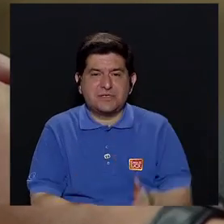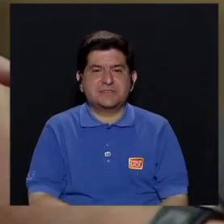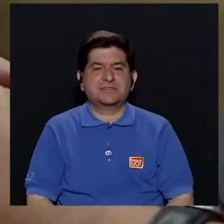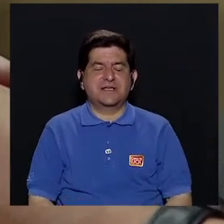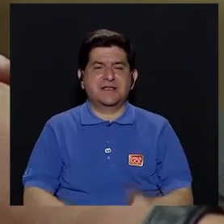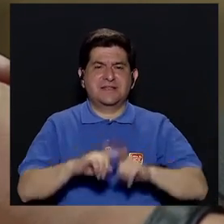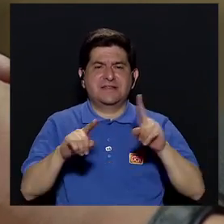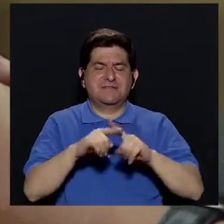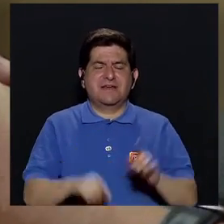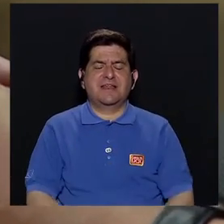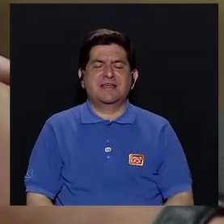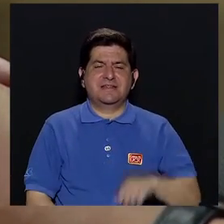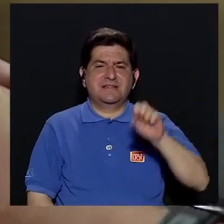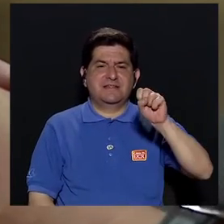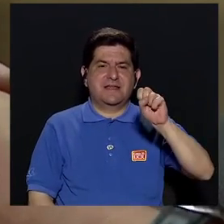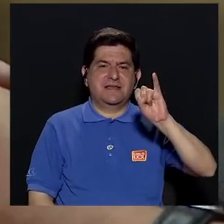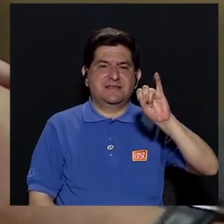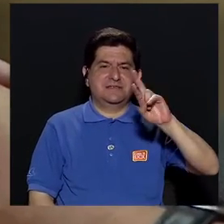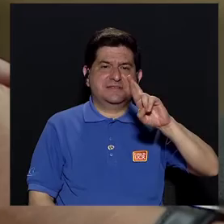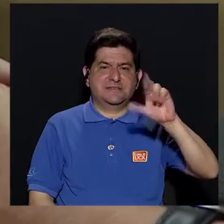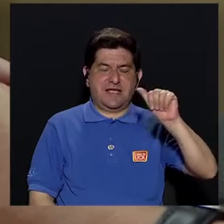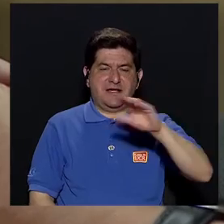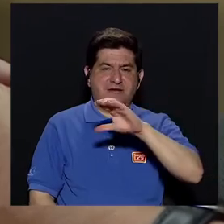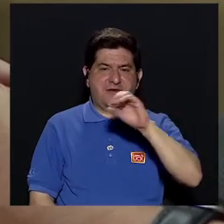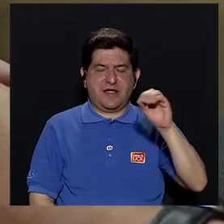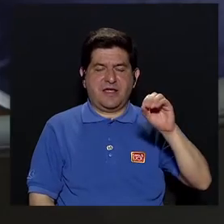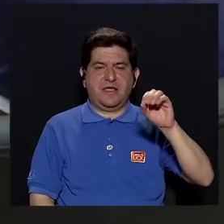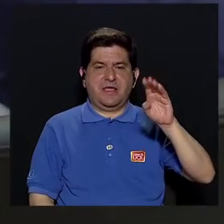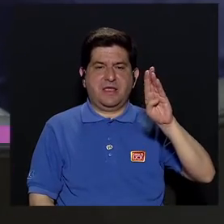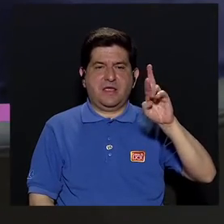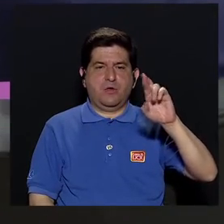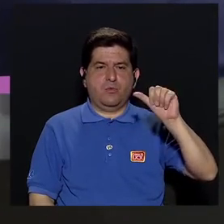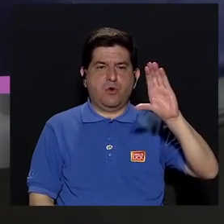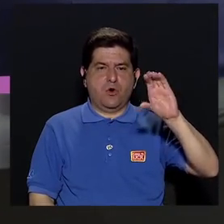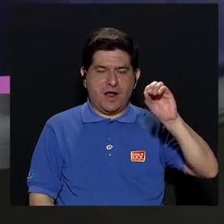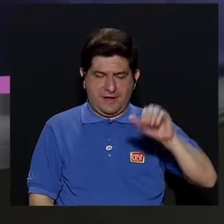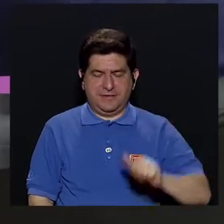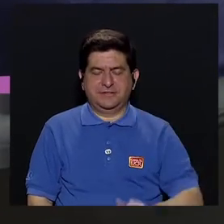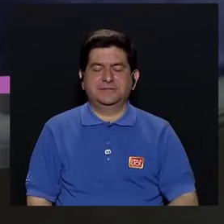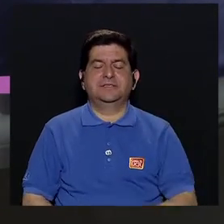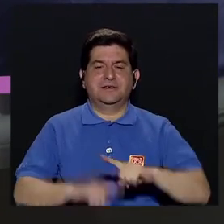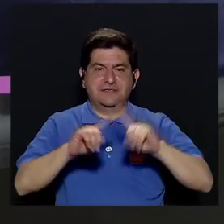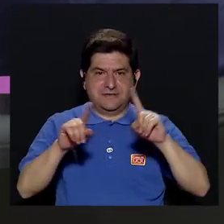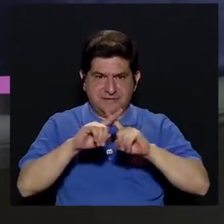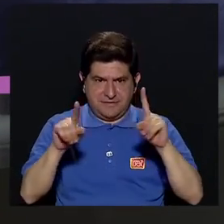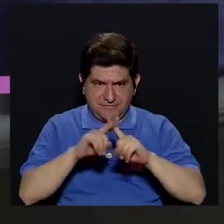de sierras y brocas dentro de la boca del paciente, ¿verdad? Uh-huh. Trabajando